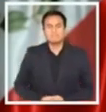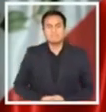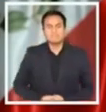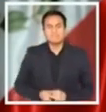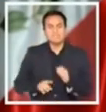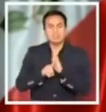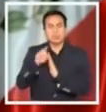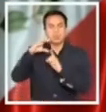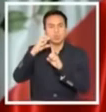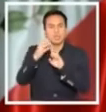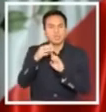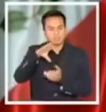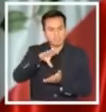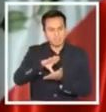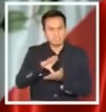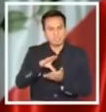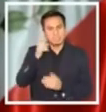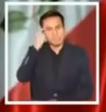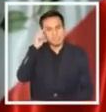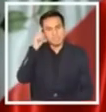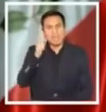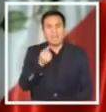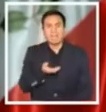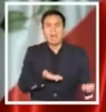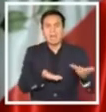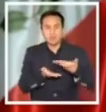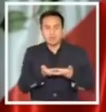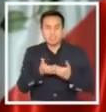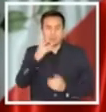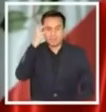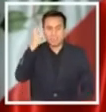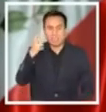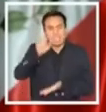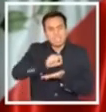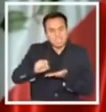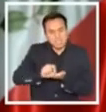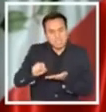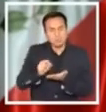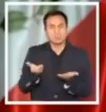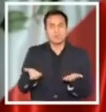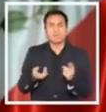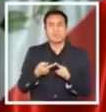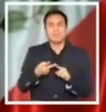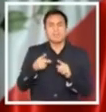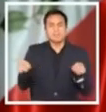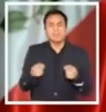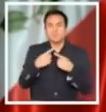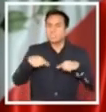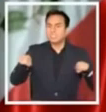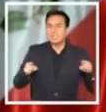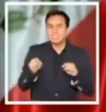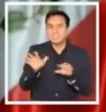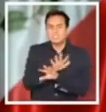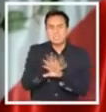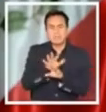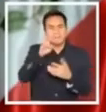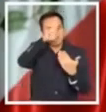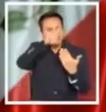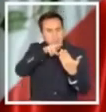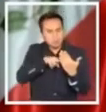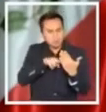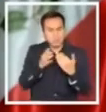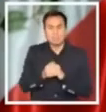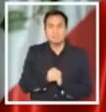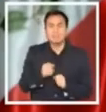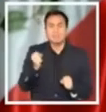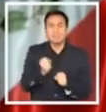Nuestro desarrollo cultural como país es impensable sin los aportes de México en literatura, en música, en cine, en pintura, en